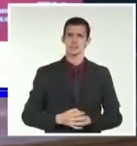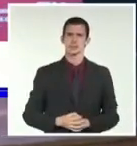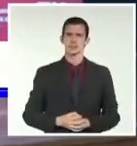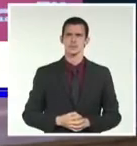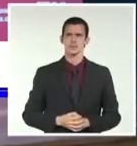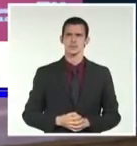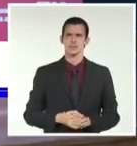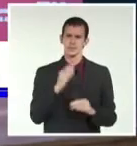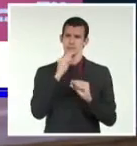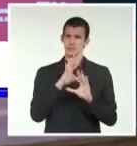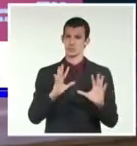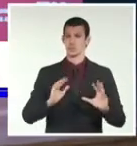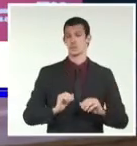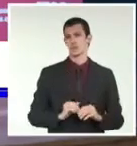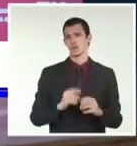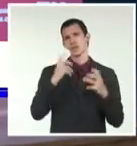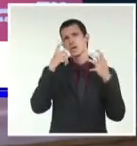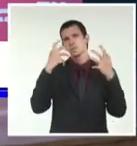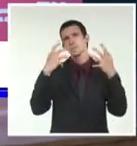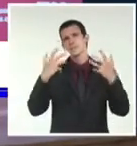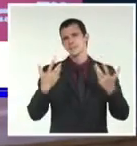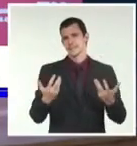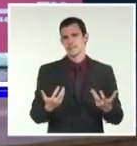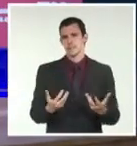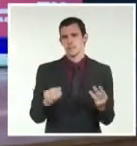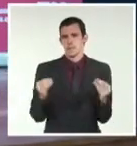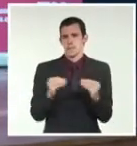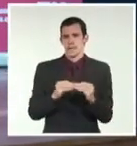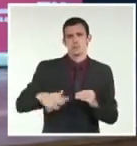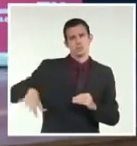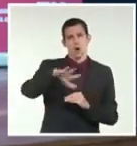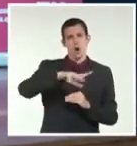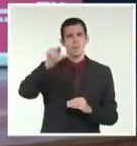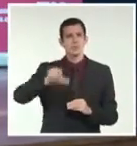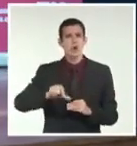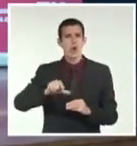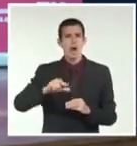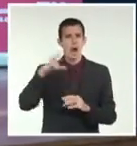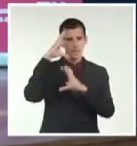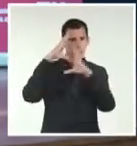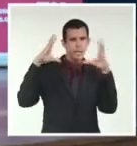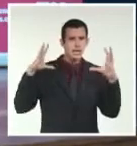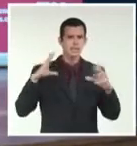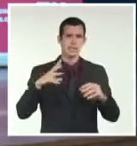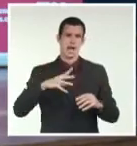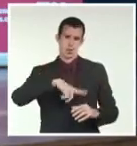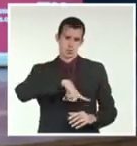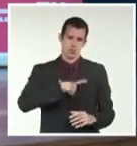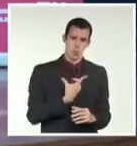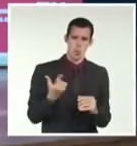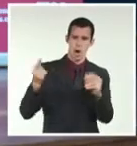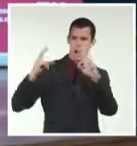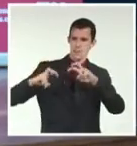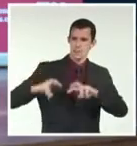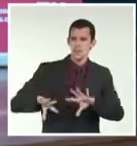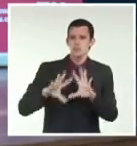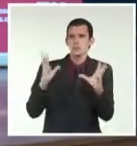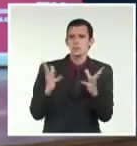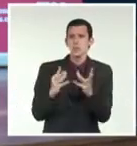intelectualidad, y creo que es muy importante que intelectuales, académicos, investigadores e investigadoras sociales se unan,